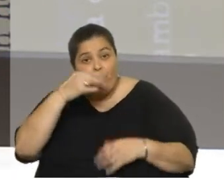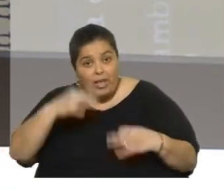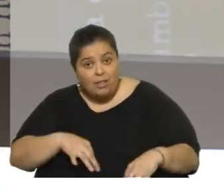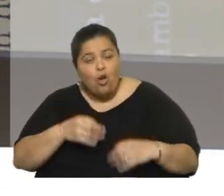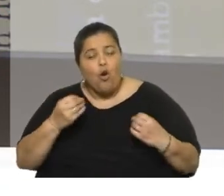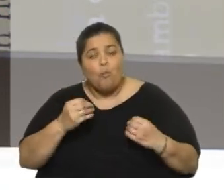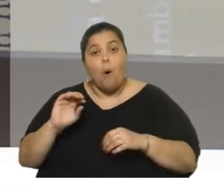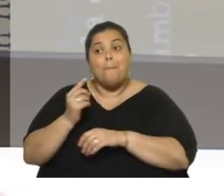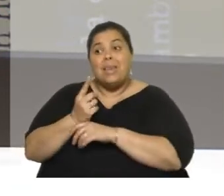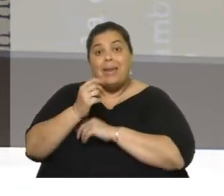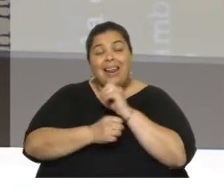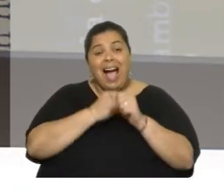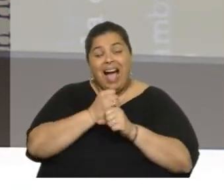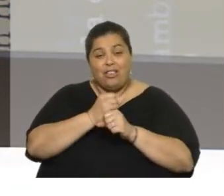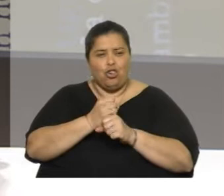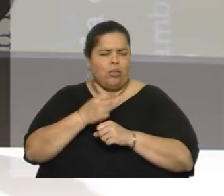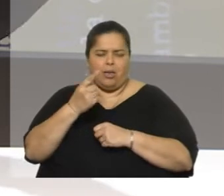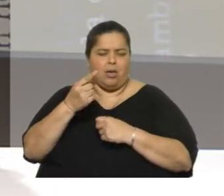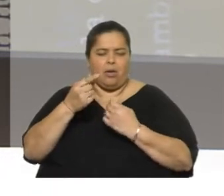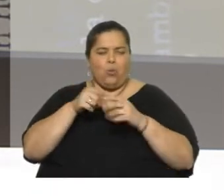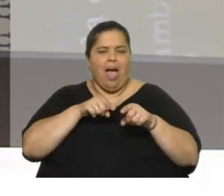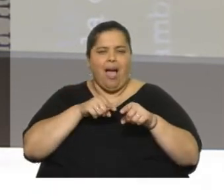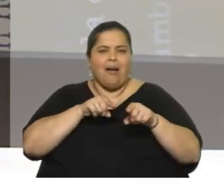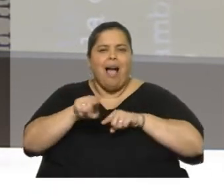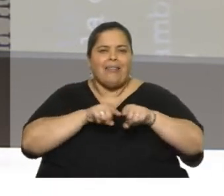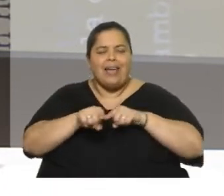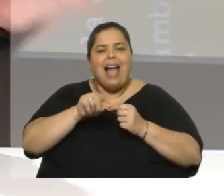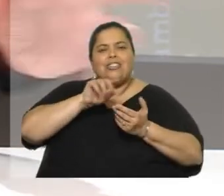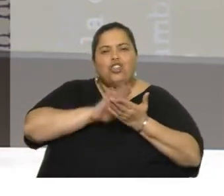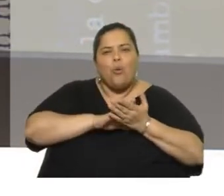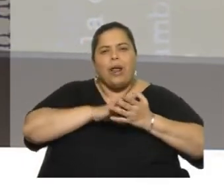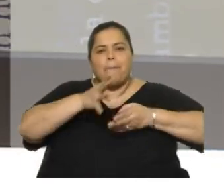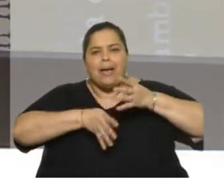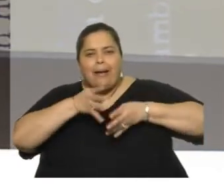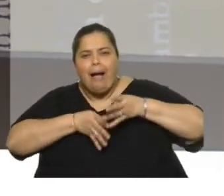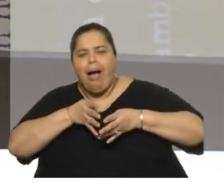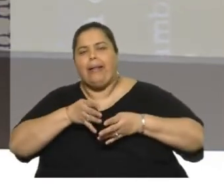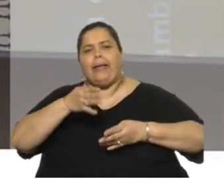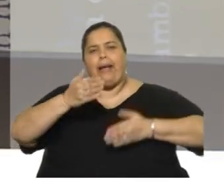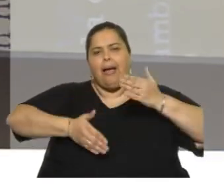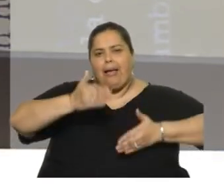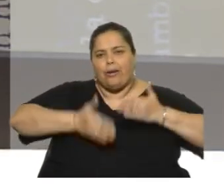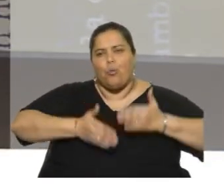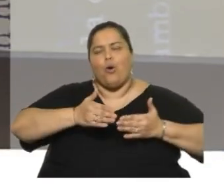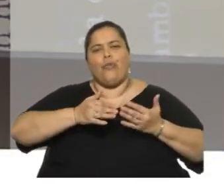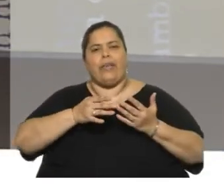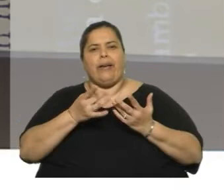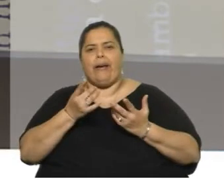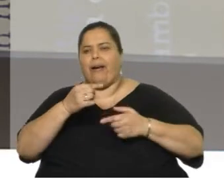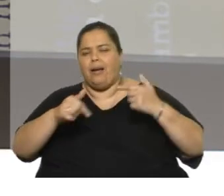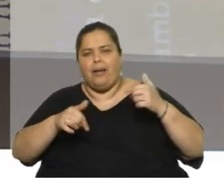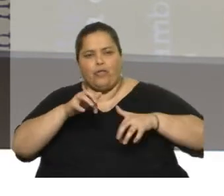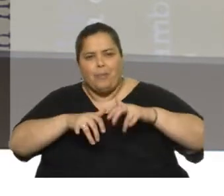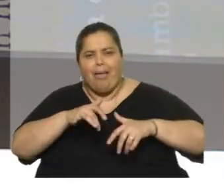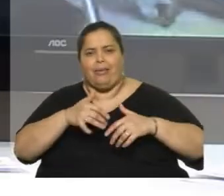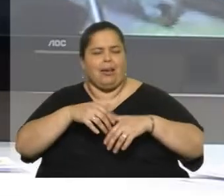año de mecatrónica, una carrera que tiene que ver con la mecánica, la electrónica, la informática, la robotización. Mecatrónica. ¿Lo había escuchado